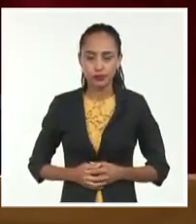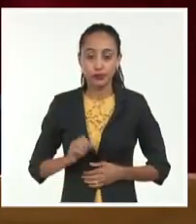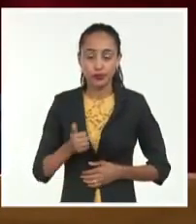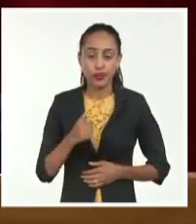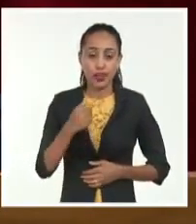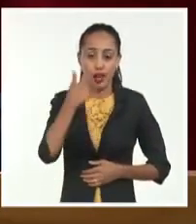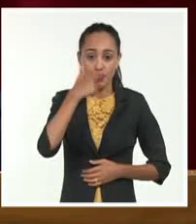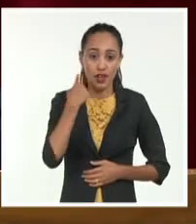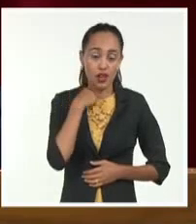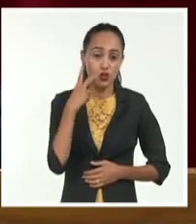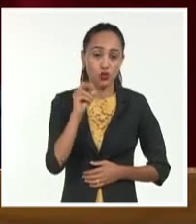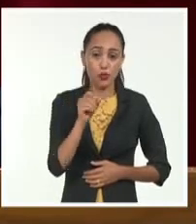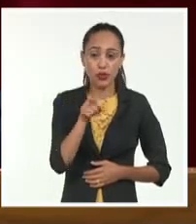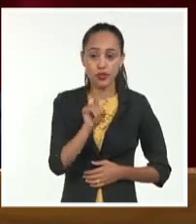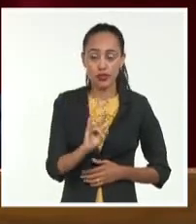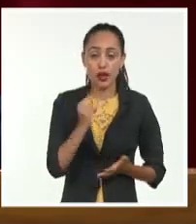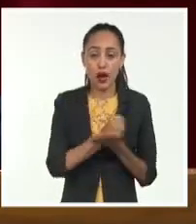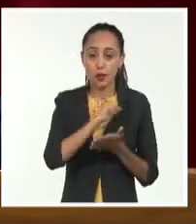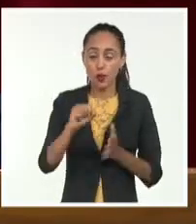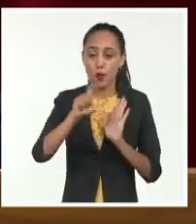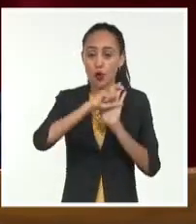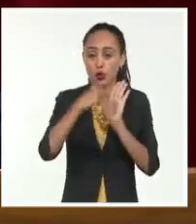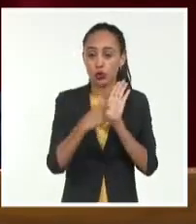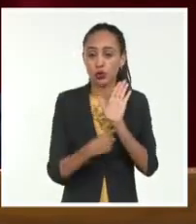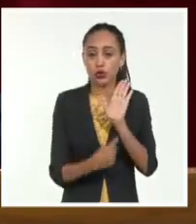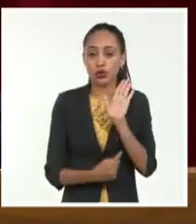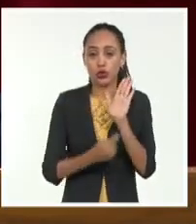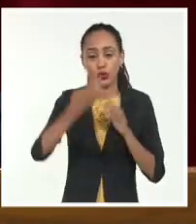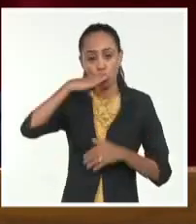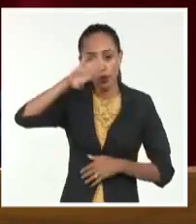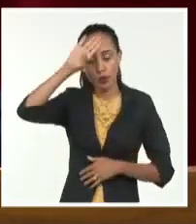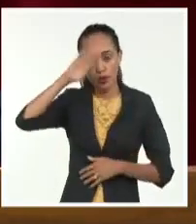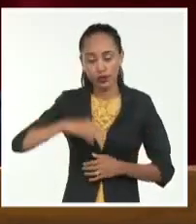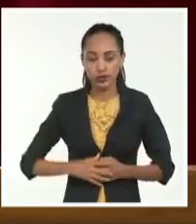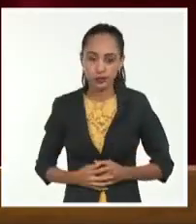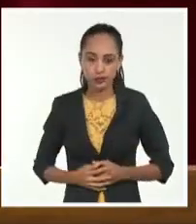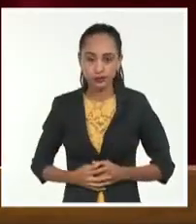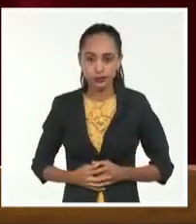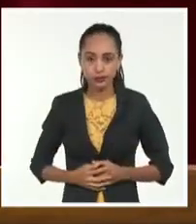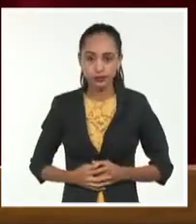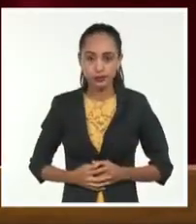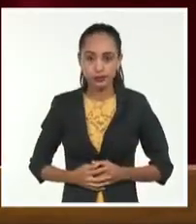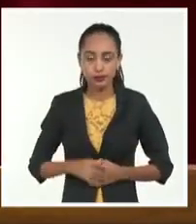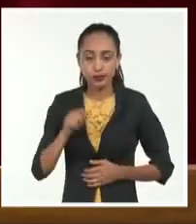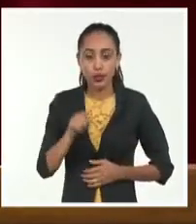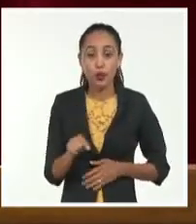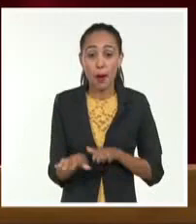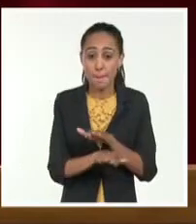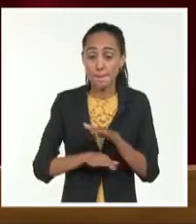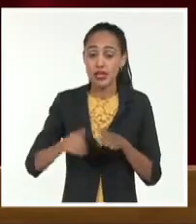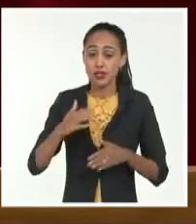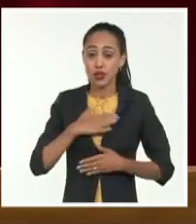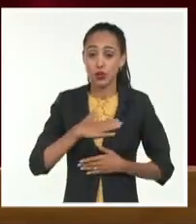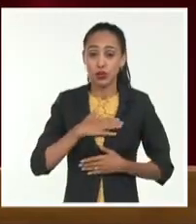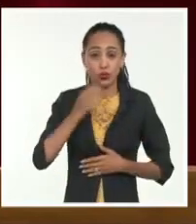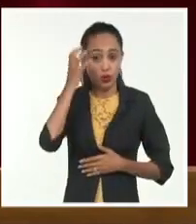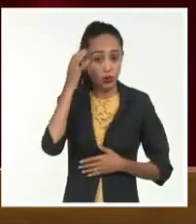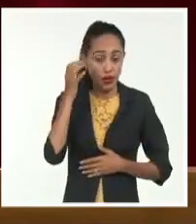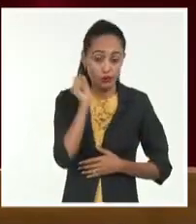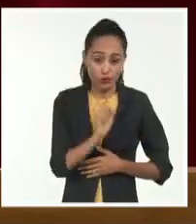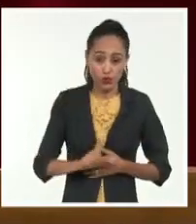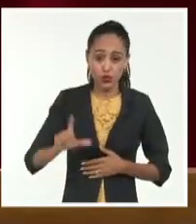2019 aprobamos la Constitución de la República de Cuba, se consolidaban las bases de nuestro Estado de Derecho